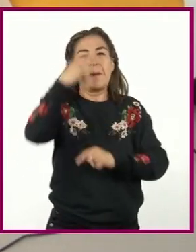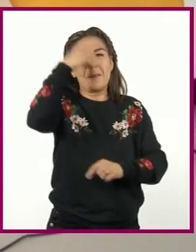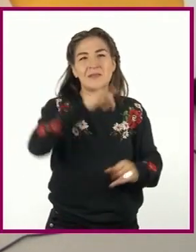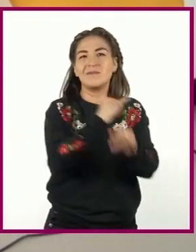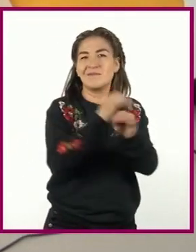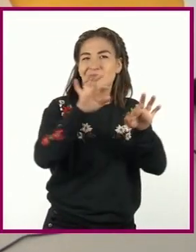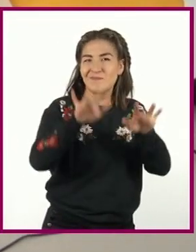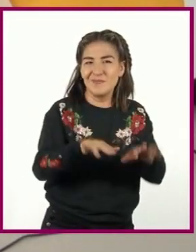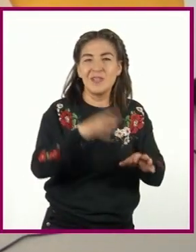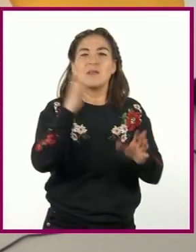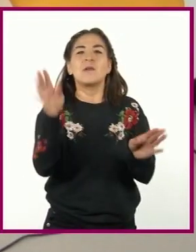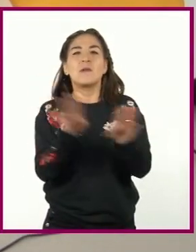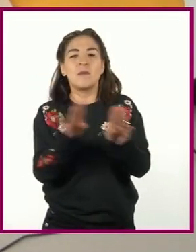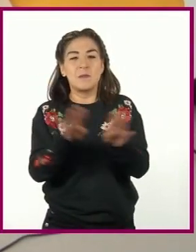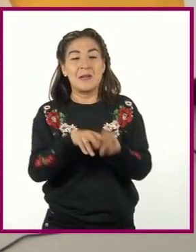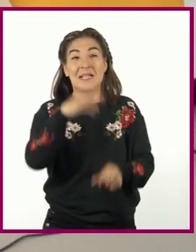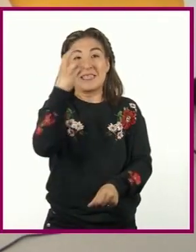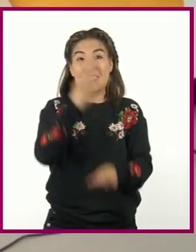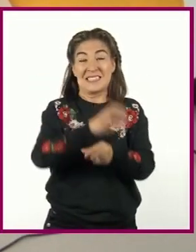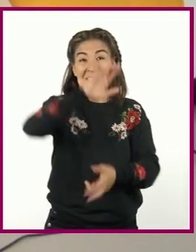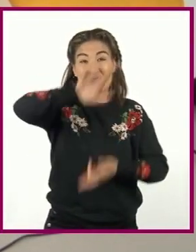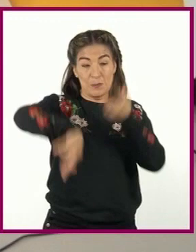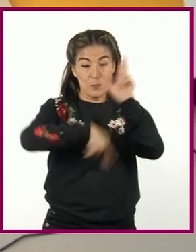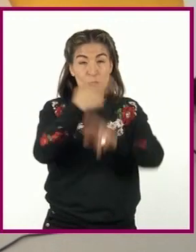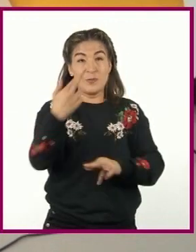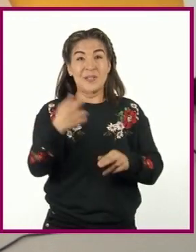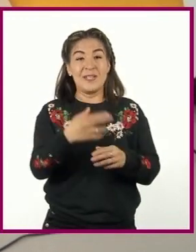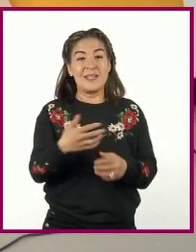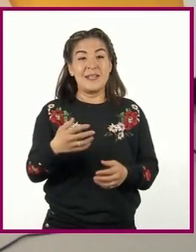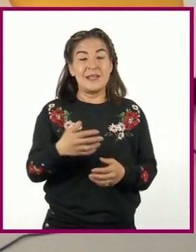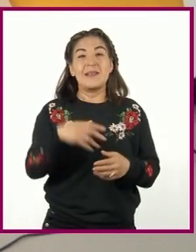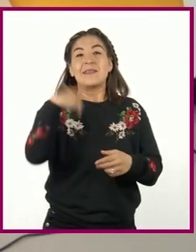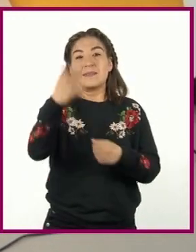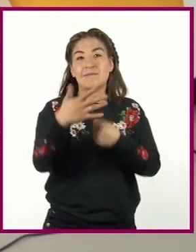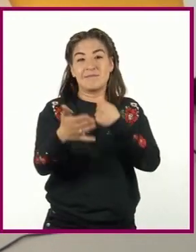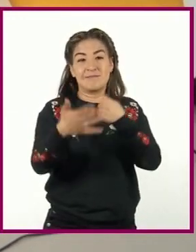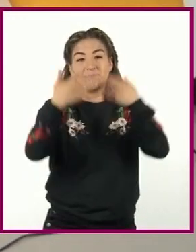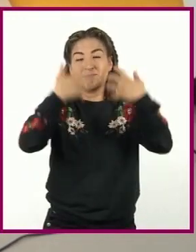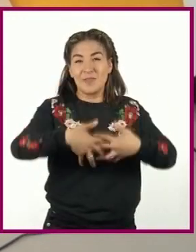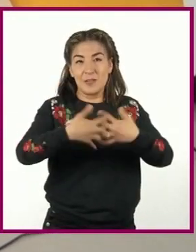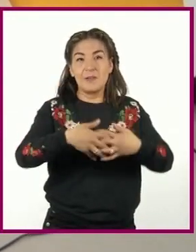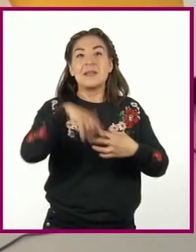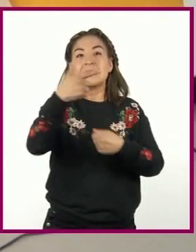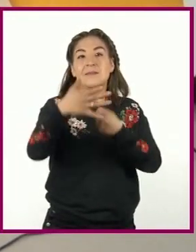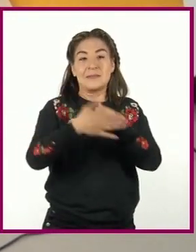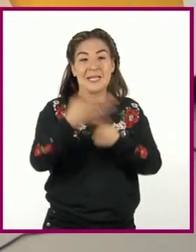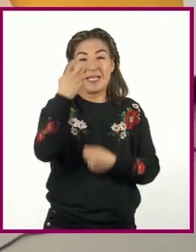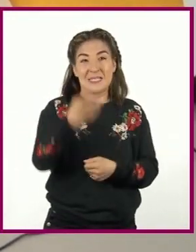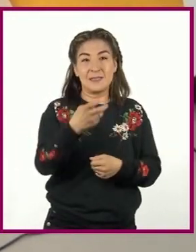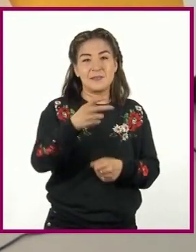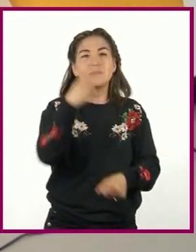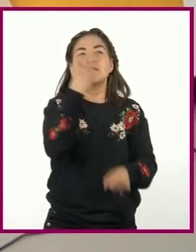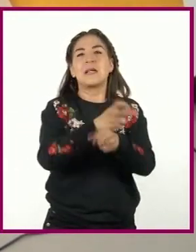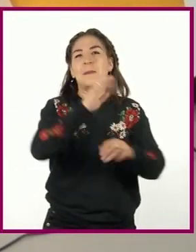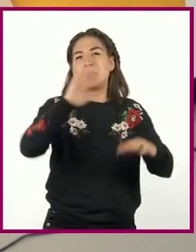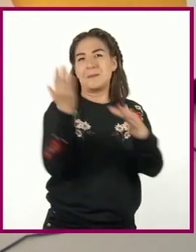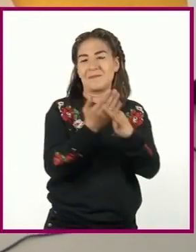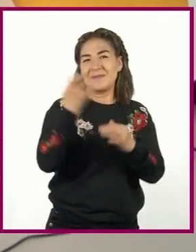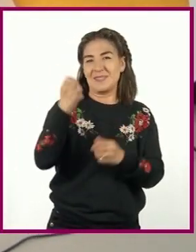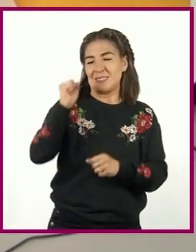es decir, de la tercera revolución industrial que se viene produciendo desde la segunda mitad del siglo